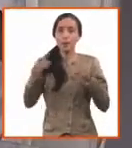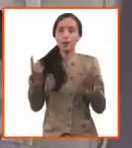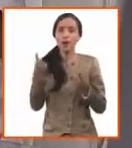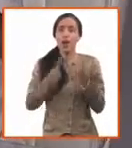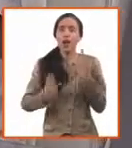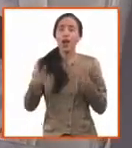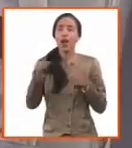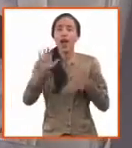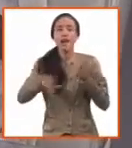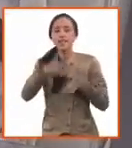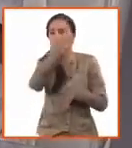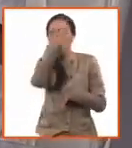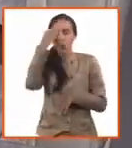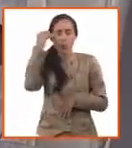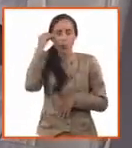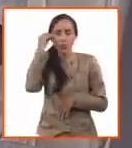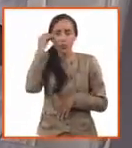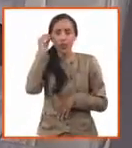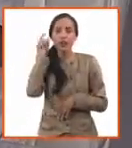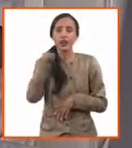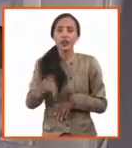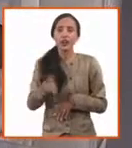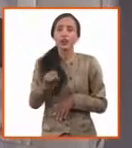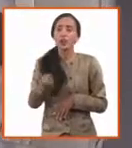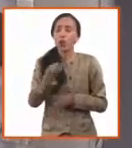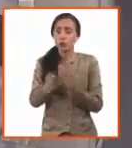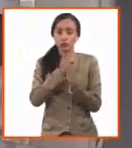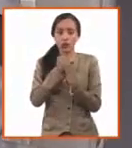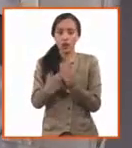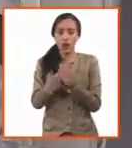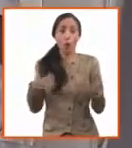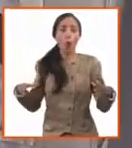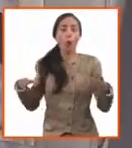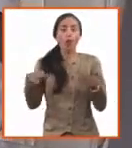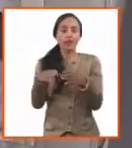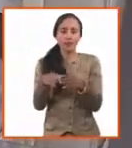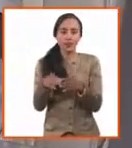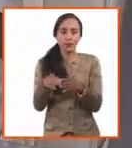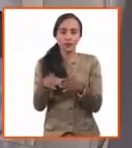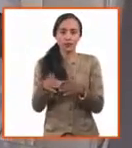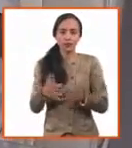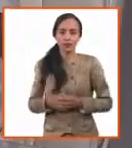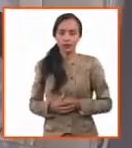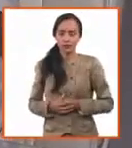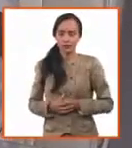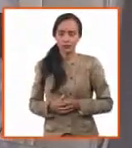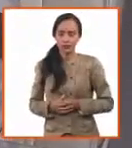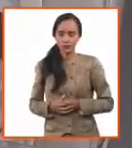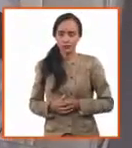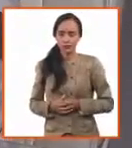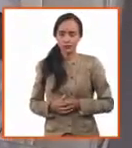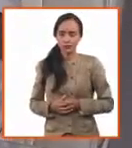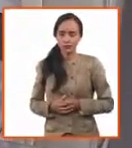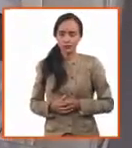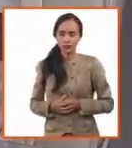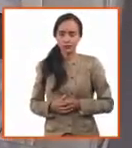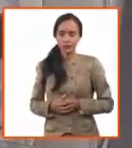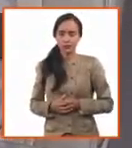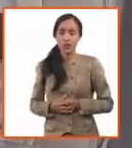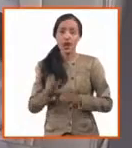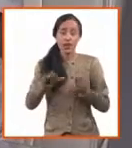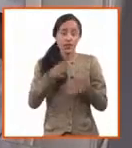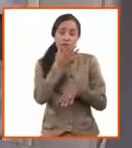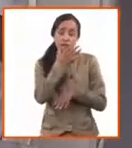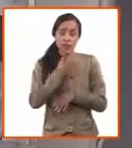muchas veces se olvida es que se trata de una obra colectiva la revolución es una obra colectiva y muchas veces fidel el che son